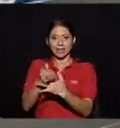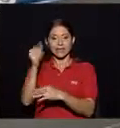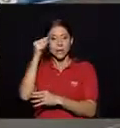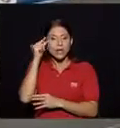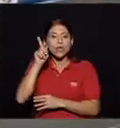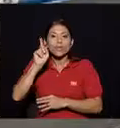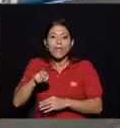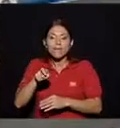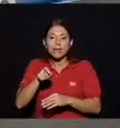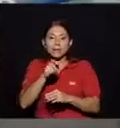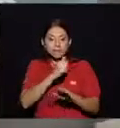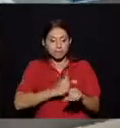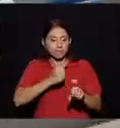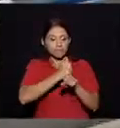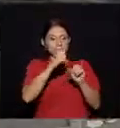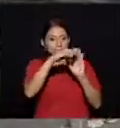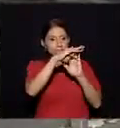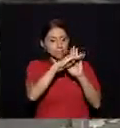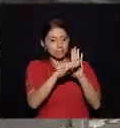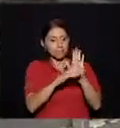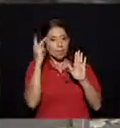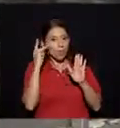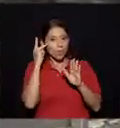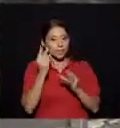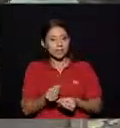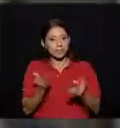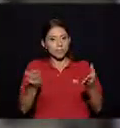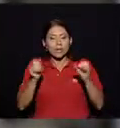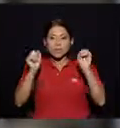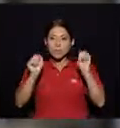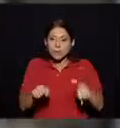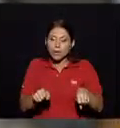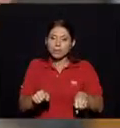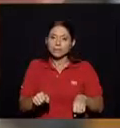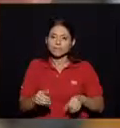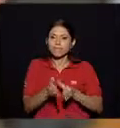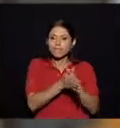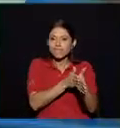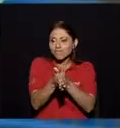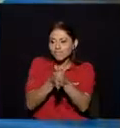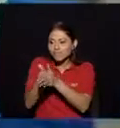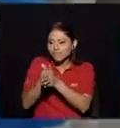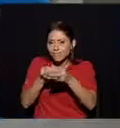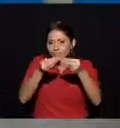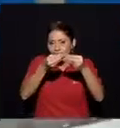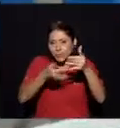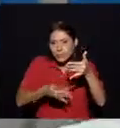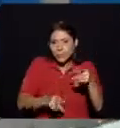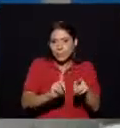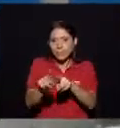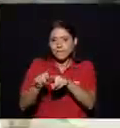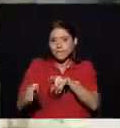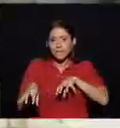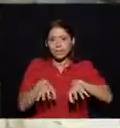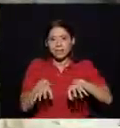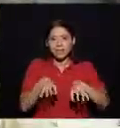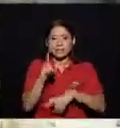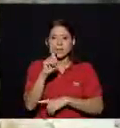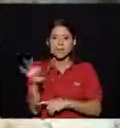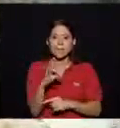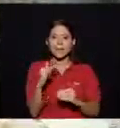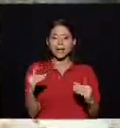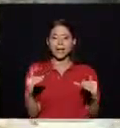permitan potenciar, generar toda esa amplia gama de actividades de una manera